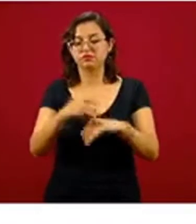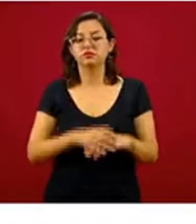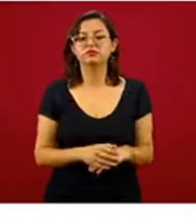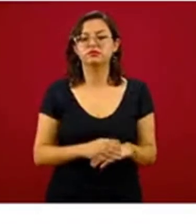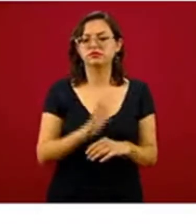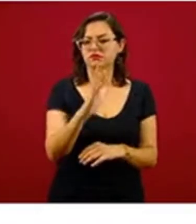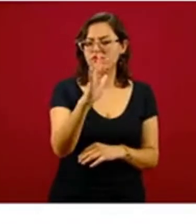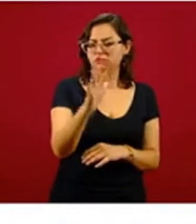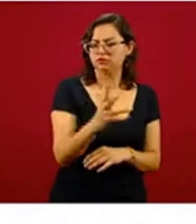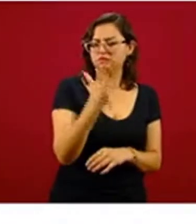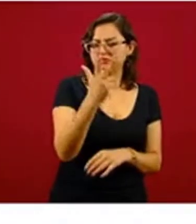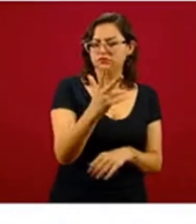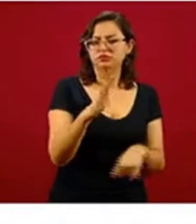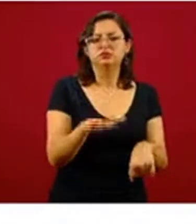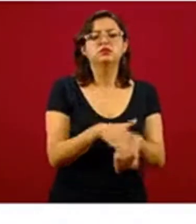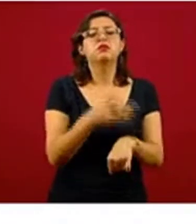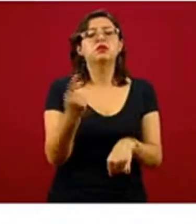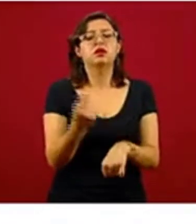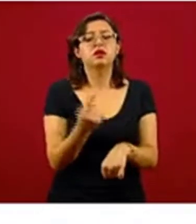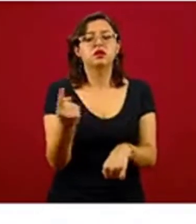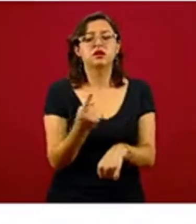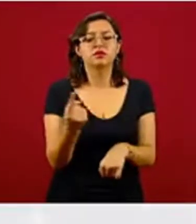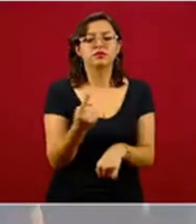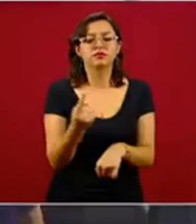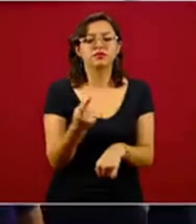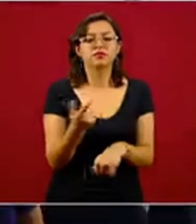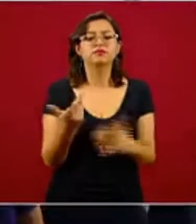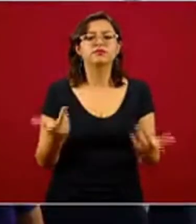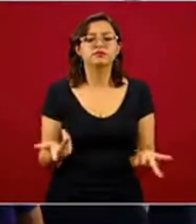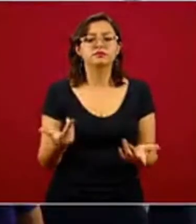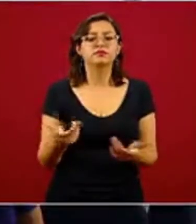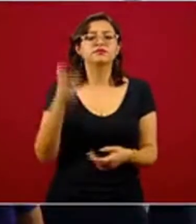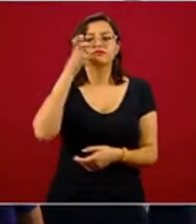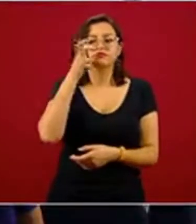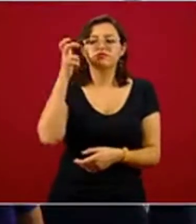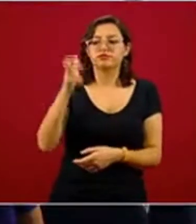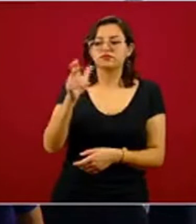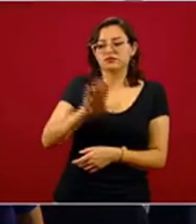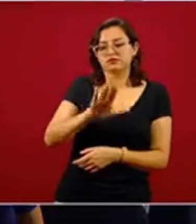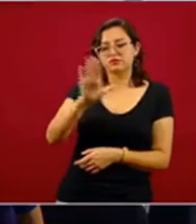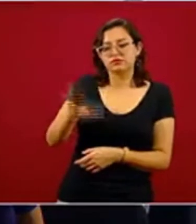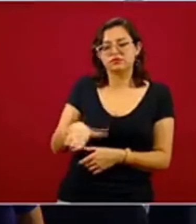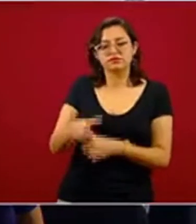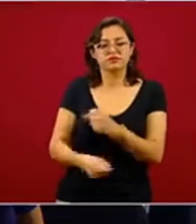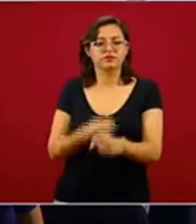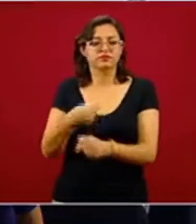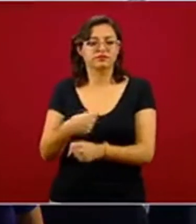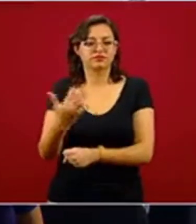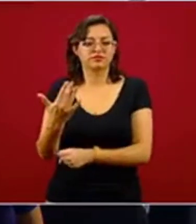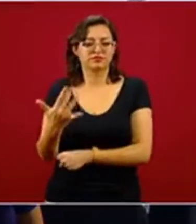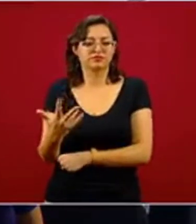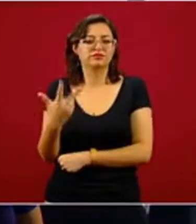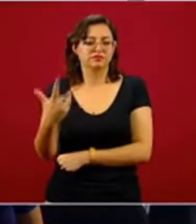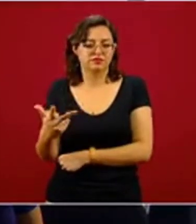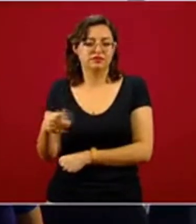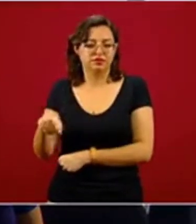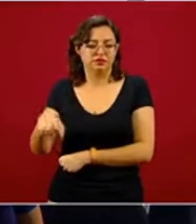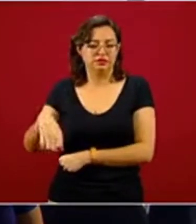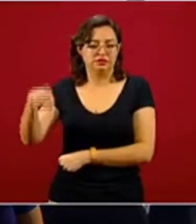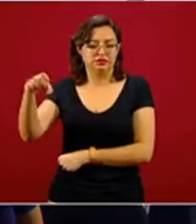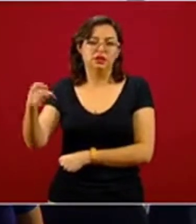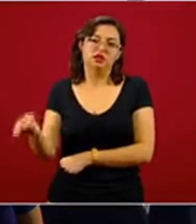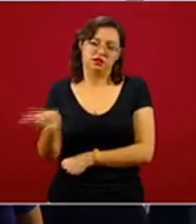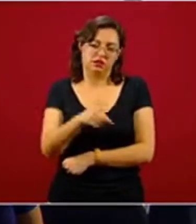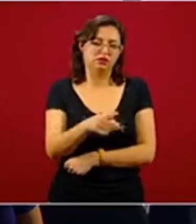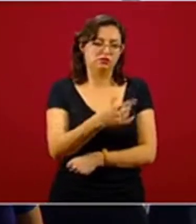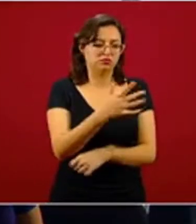58? Porque fue la edad en la que perdió la vida el padre de la patria, Miguel Hidalgo. El segundo grado, el grado cruz,